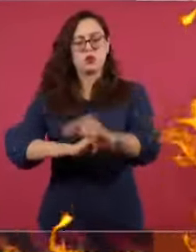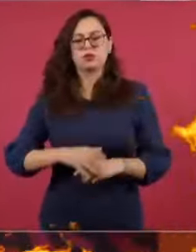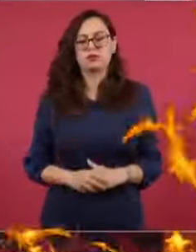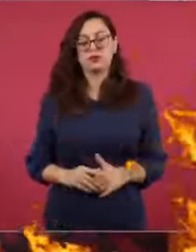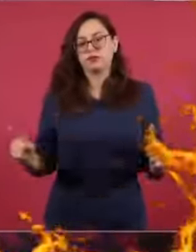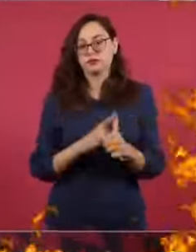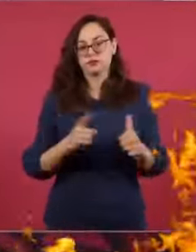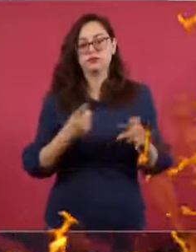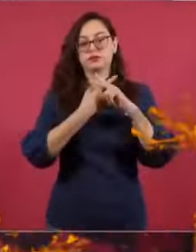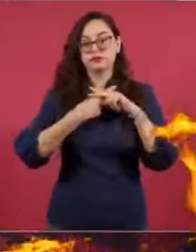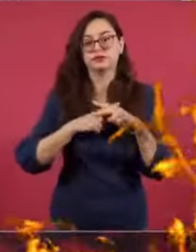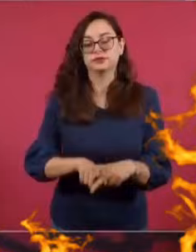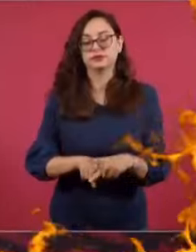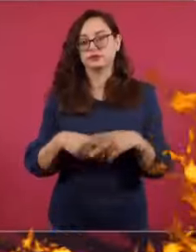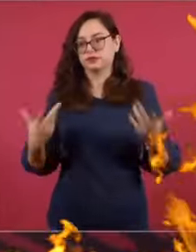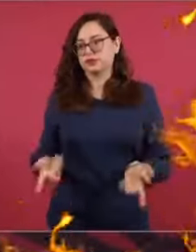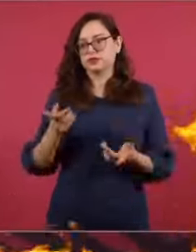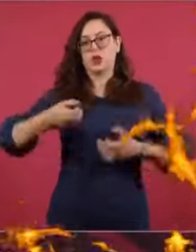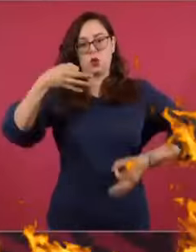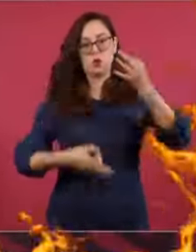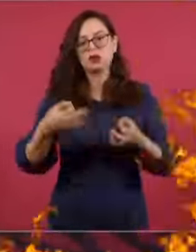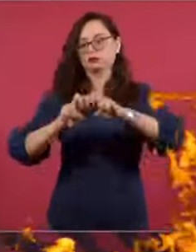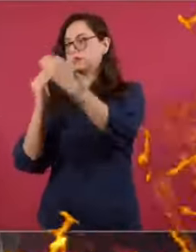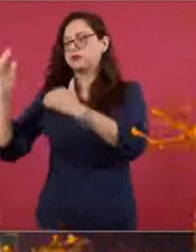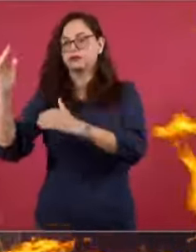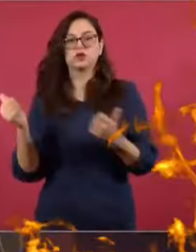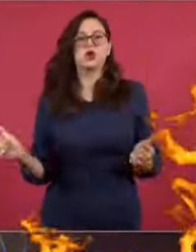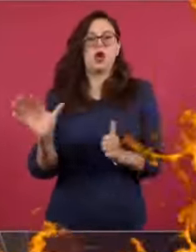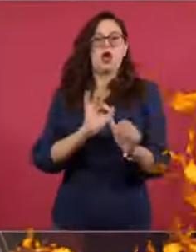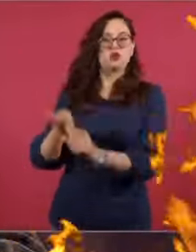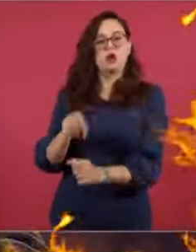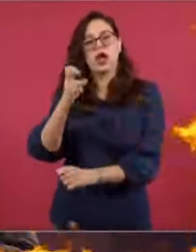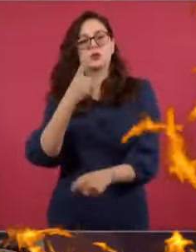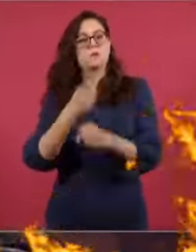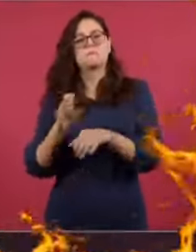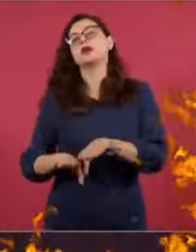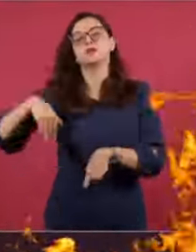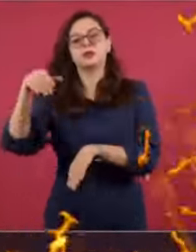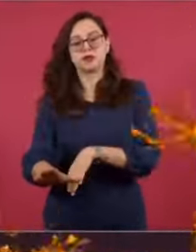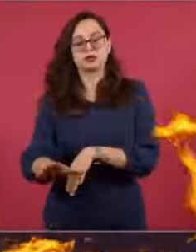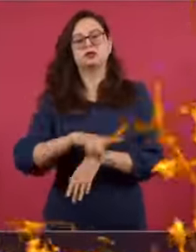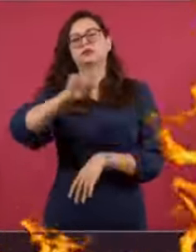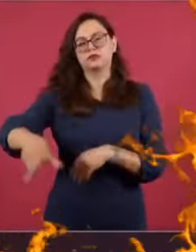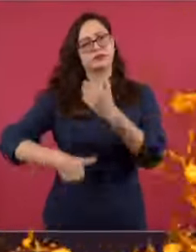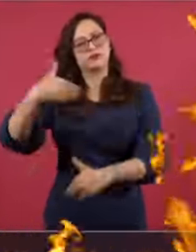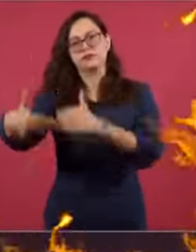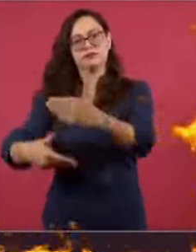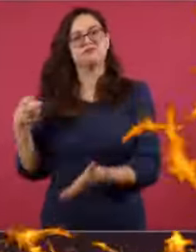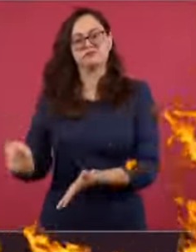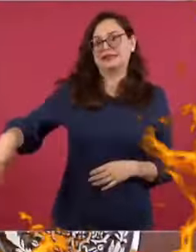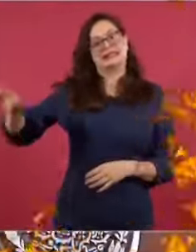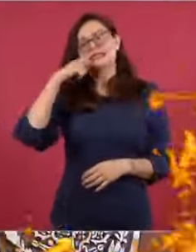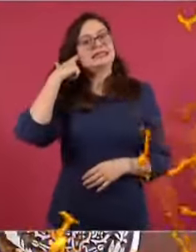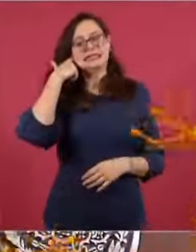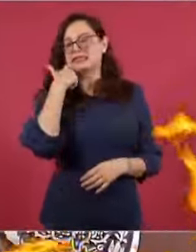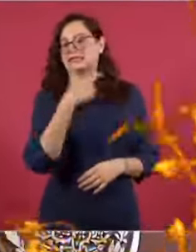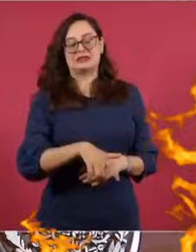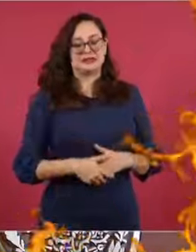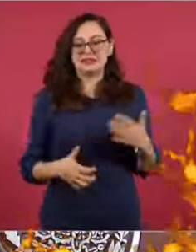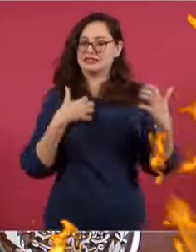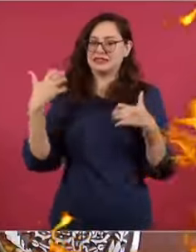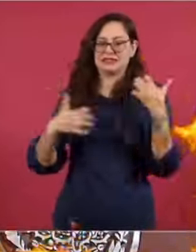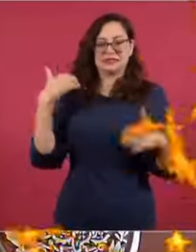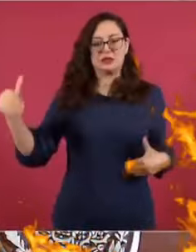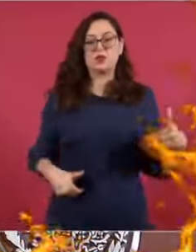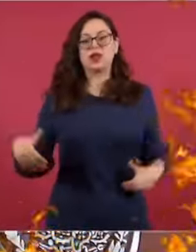elija a los integrantes del Poder Judicial. Es el primer paso. Por eso hay tantas resistencias, porque no era un poder, no es un poder que represente al